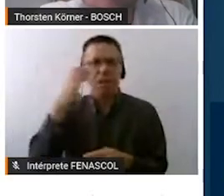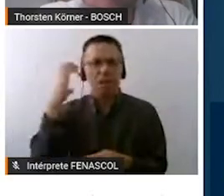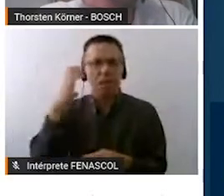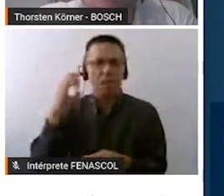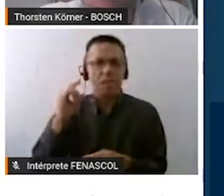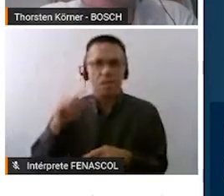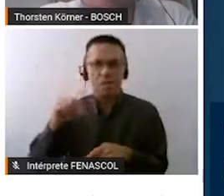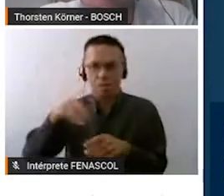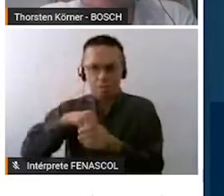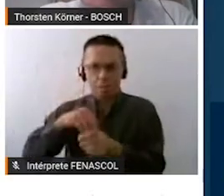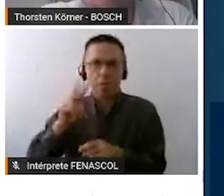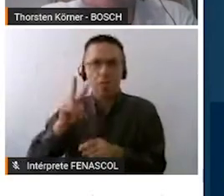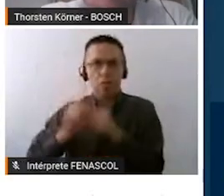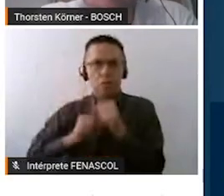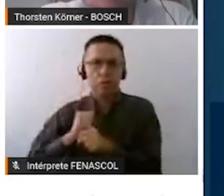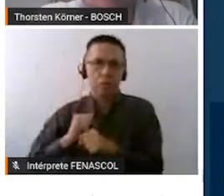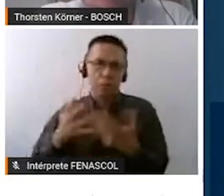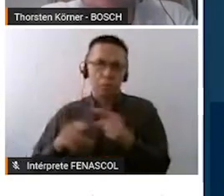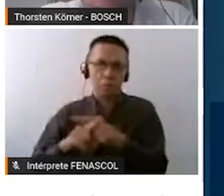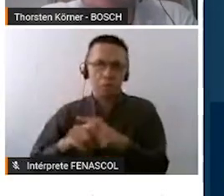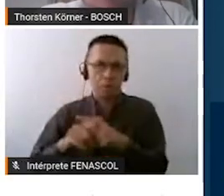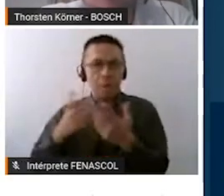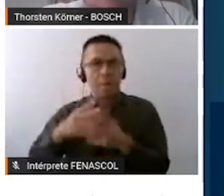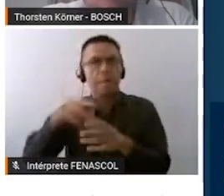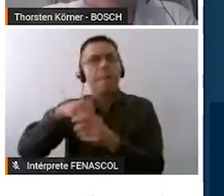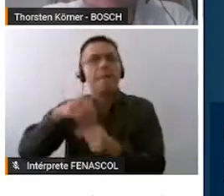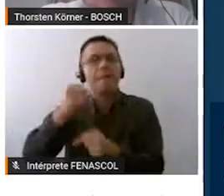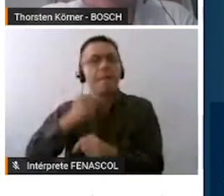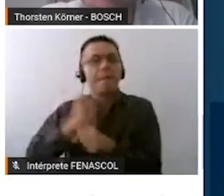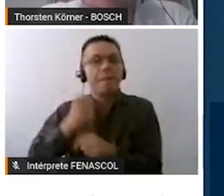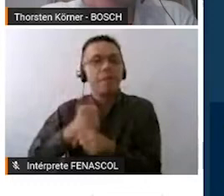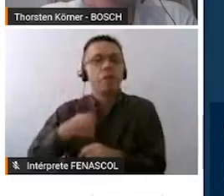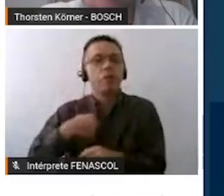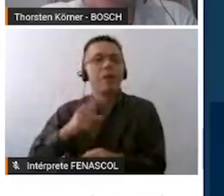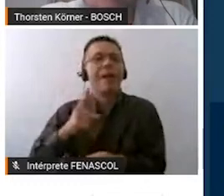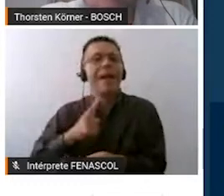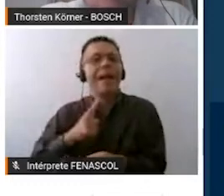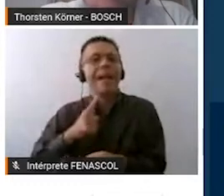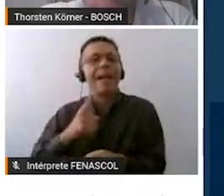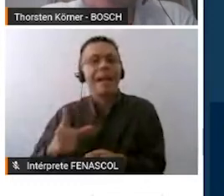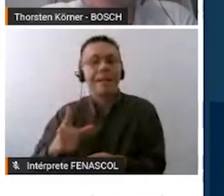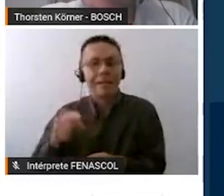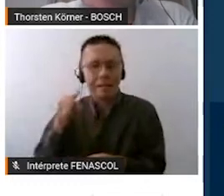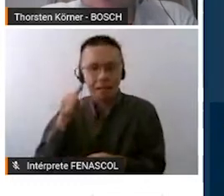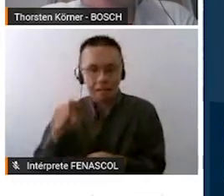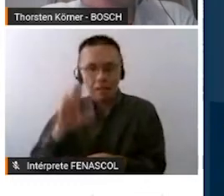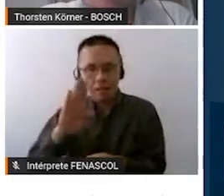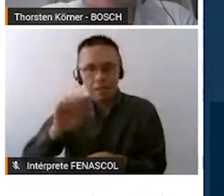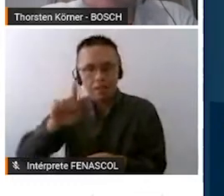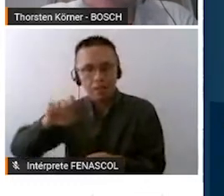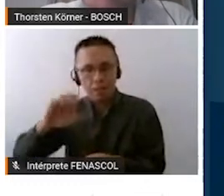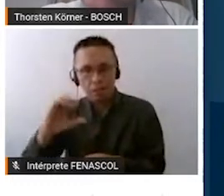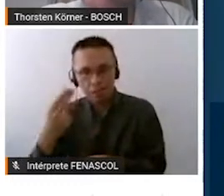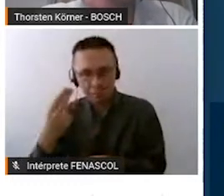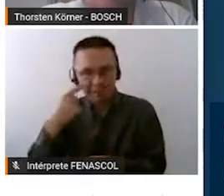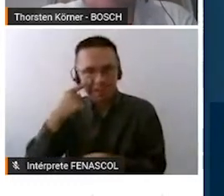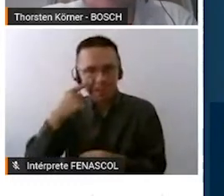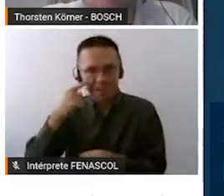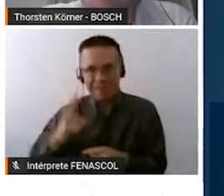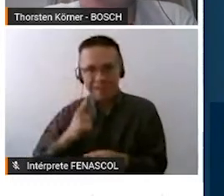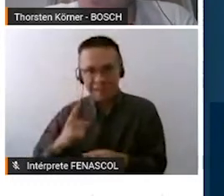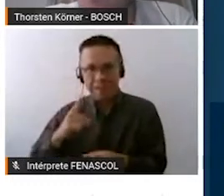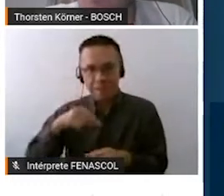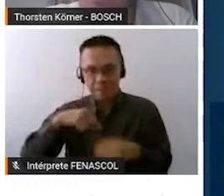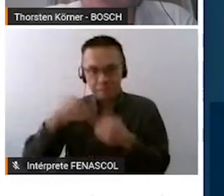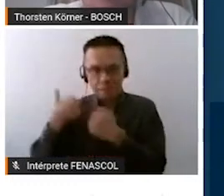años y medio, trabajando dentro de Bosch como líder de la división Bosch Rexroth, tanto para Colombia como